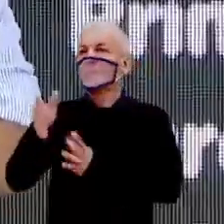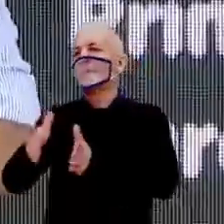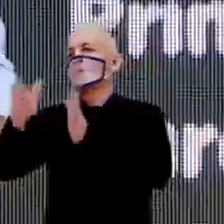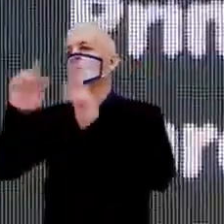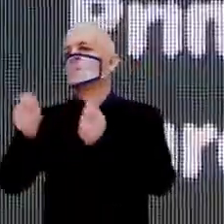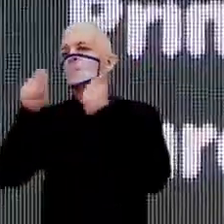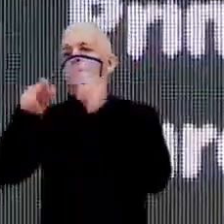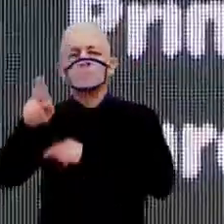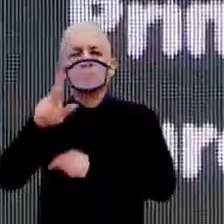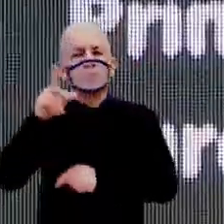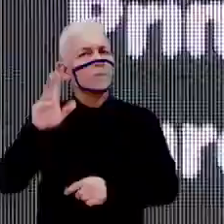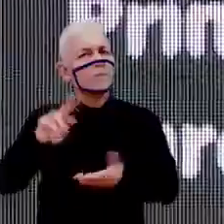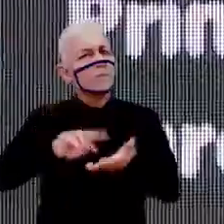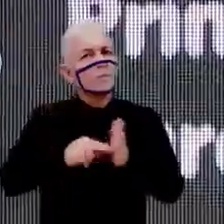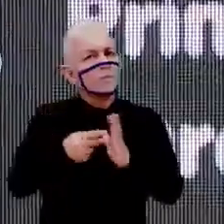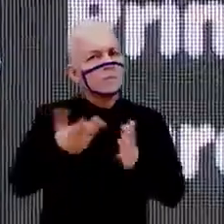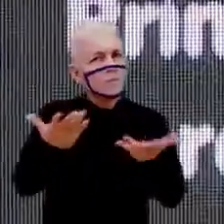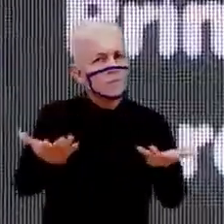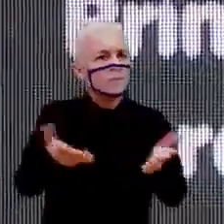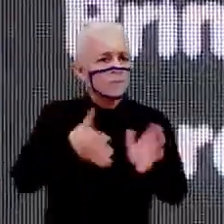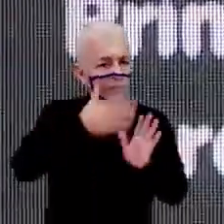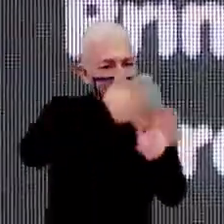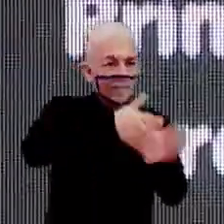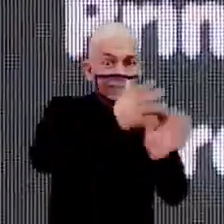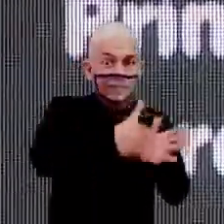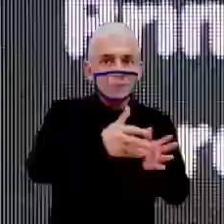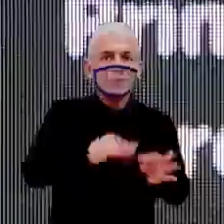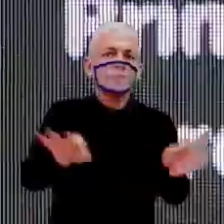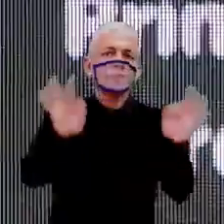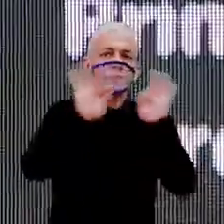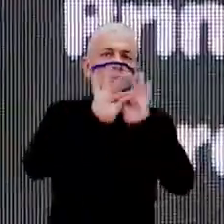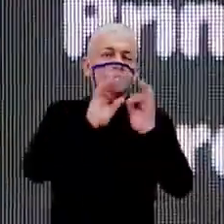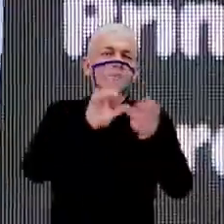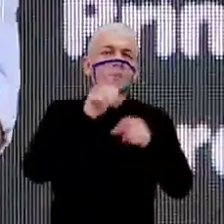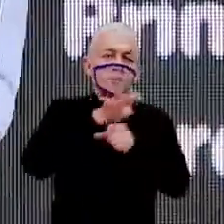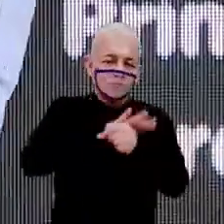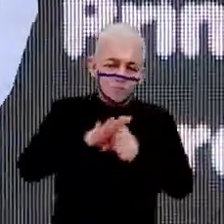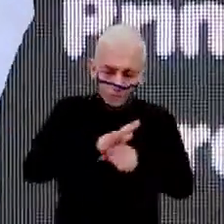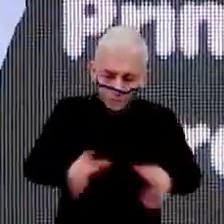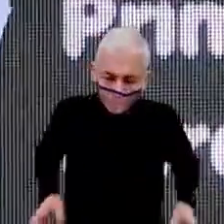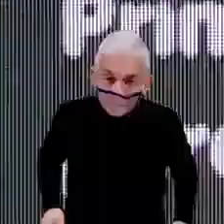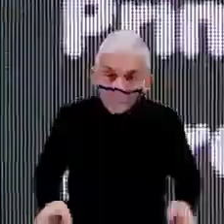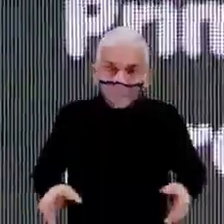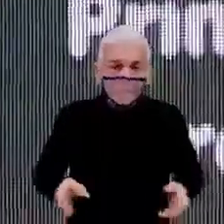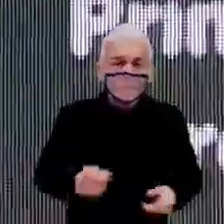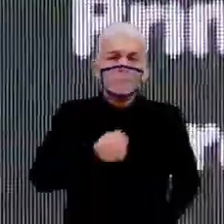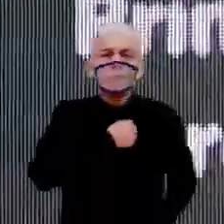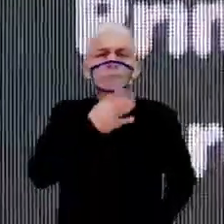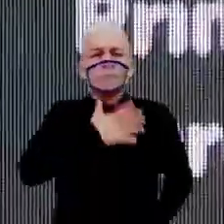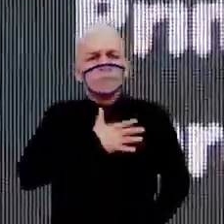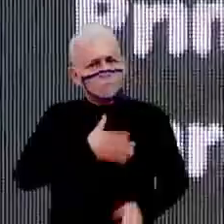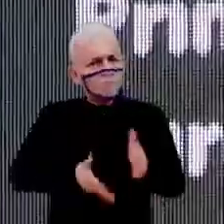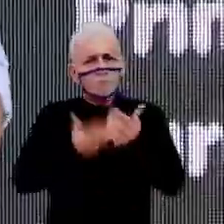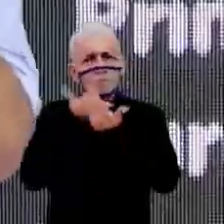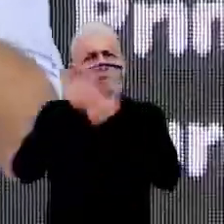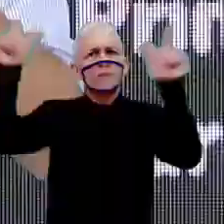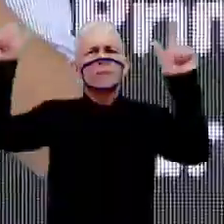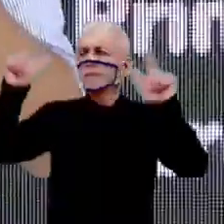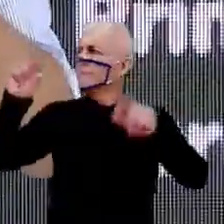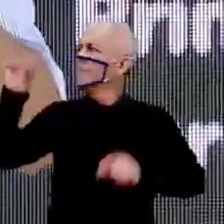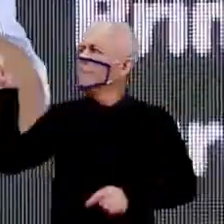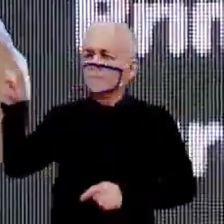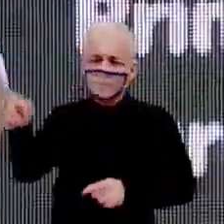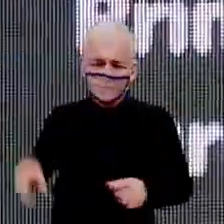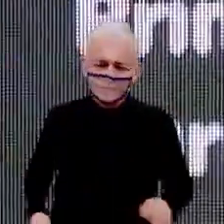principal. Significa para una persona en condición de discapacidad la oportunidad de salir de su casa sin tener